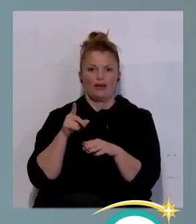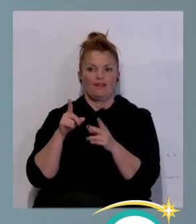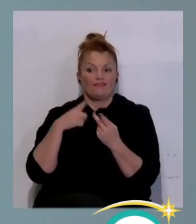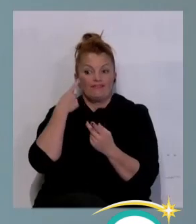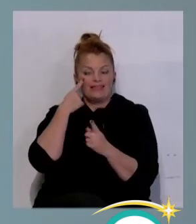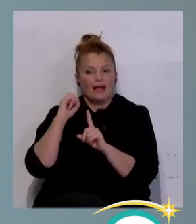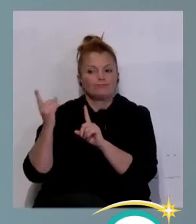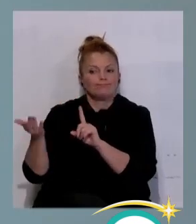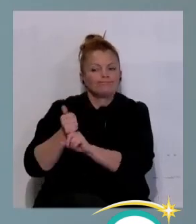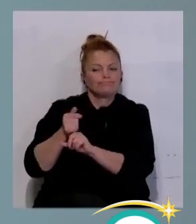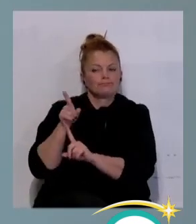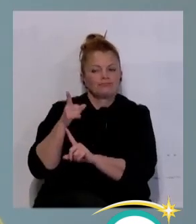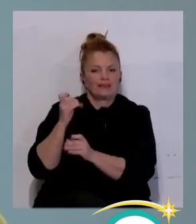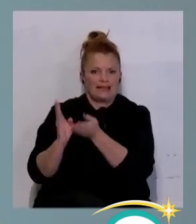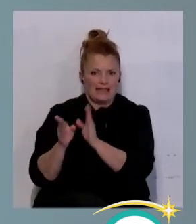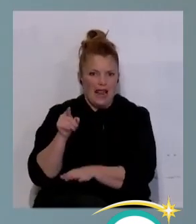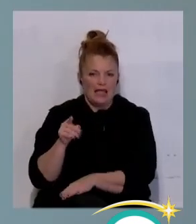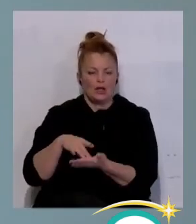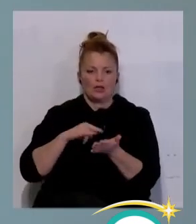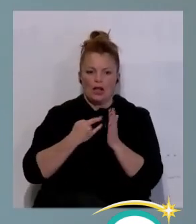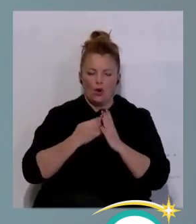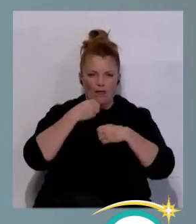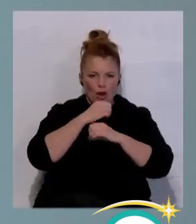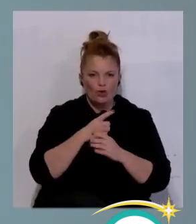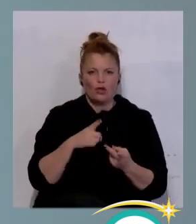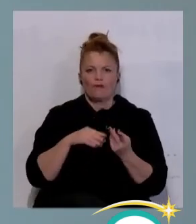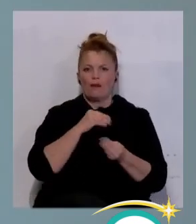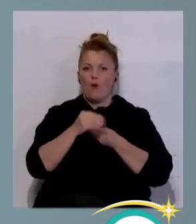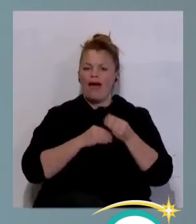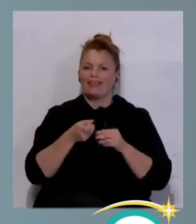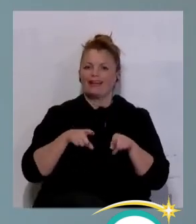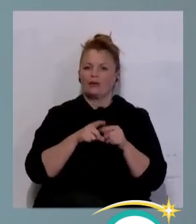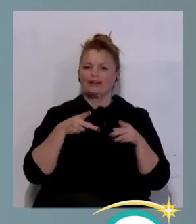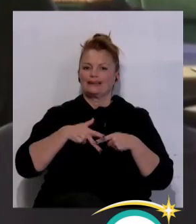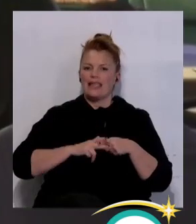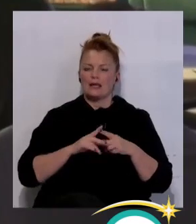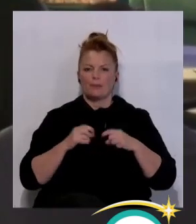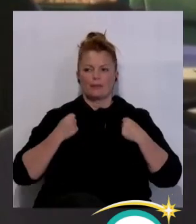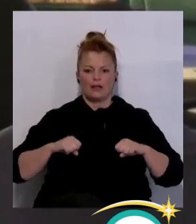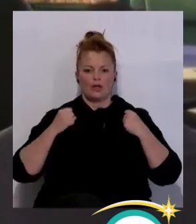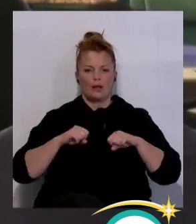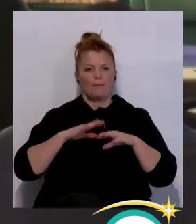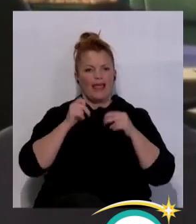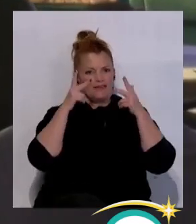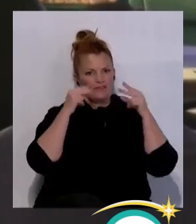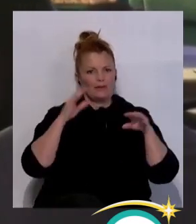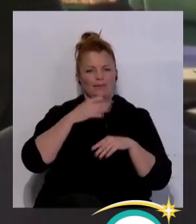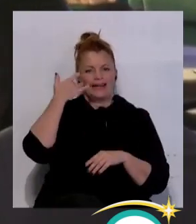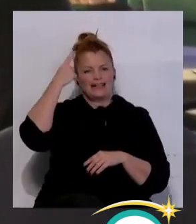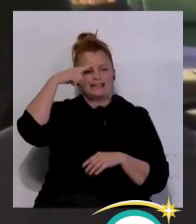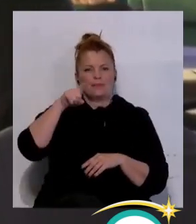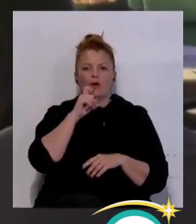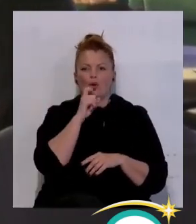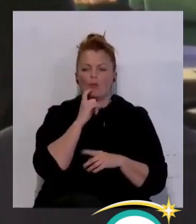diagnosticar y tratar, ¿no? También hay técnicos de laboratorio. Entonces vamos a hacer talleres prácticos para esos enfermeros, para que sepan, ¿no?, cómo